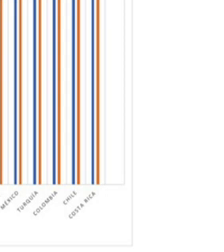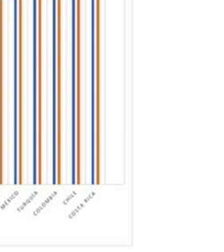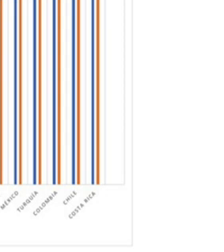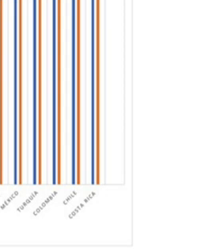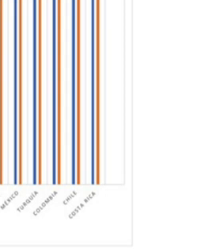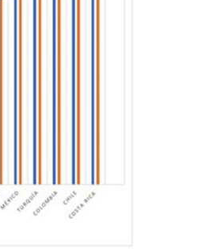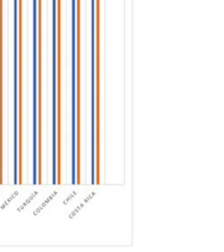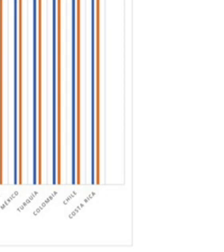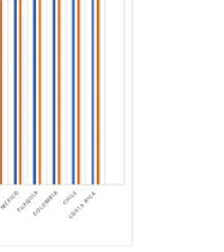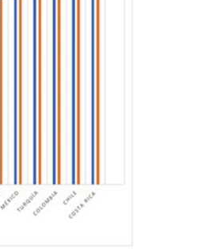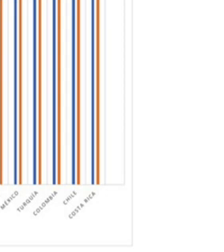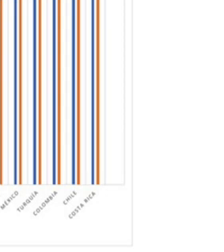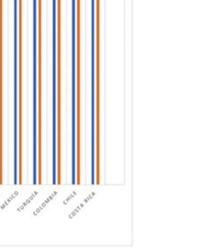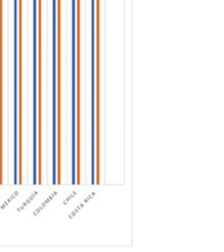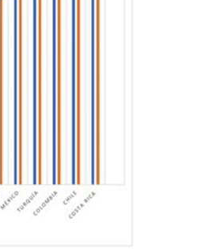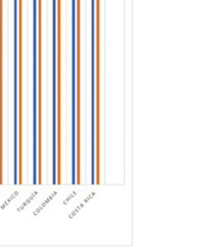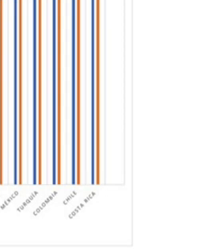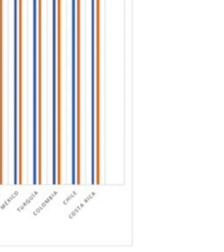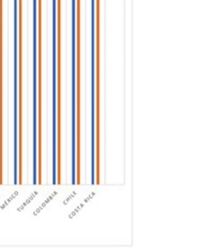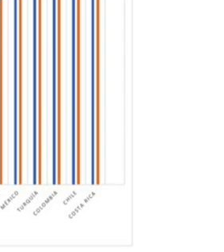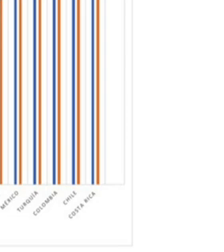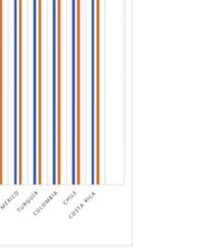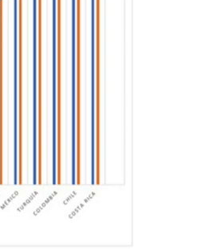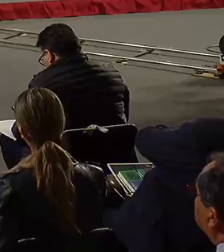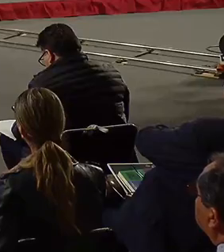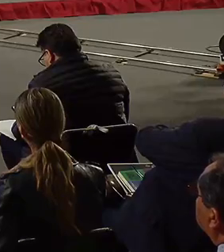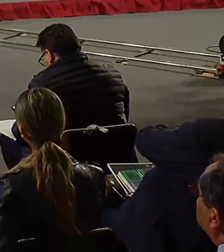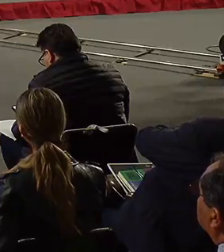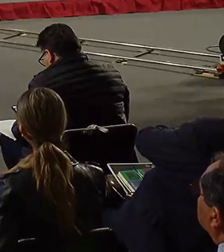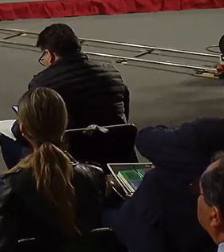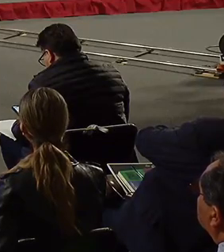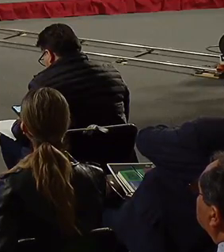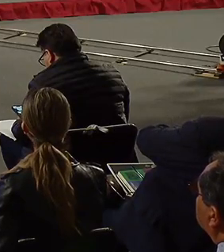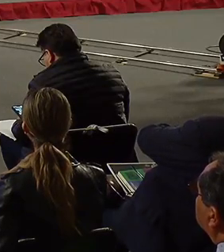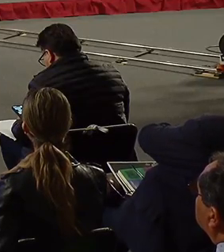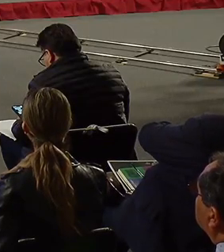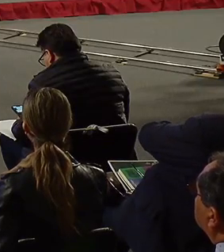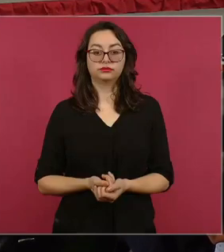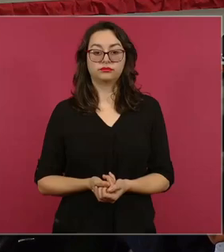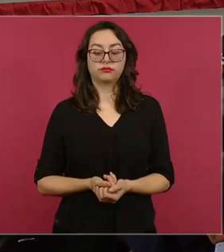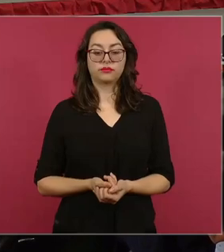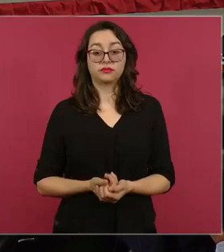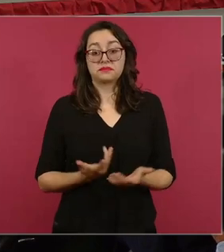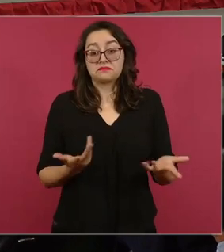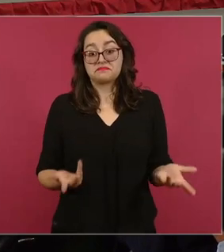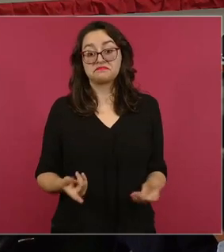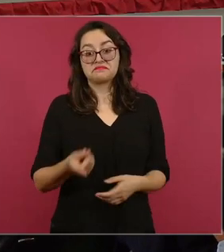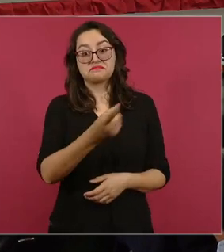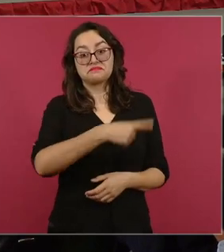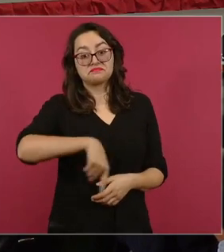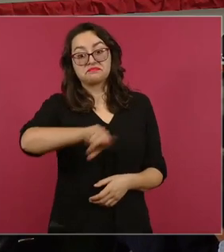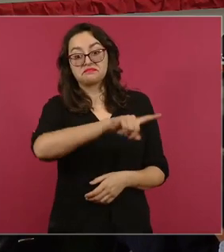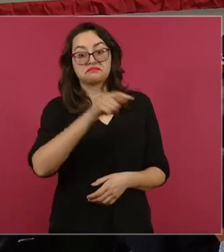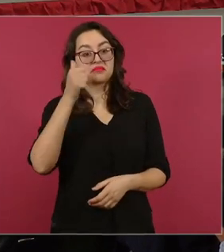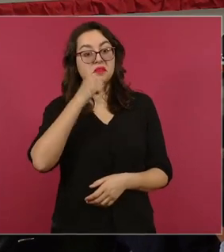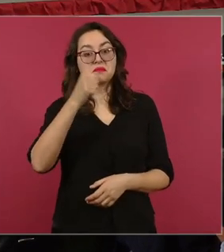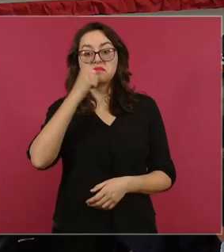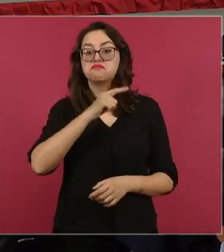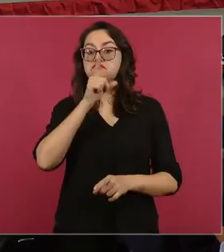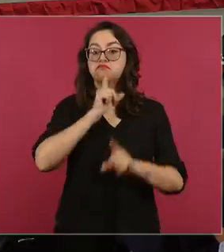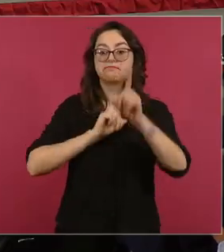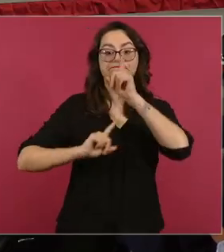la situación en México. Pero bueno, así se las gastan unos y otros. Vamos con la siguiente.